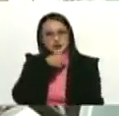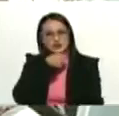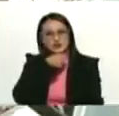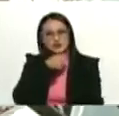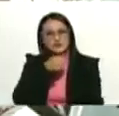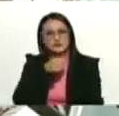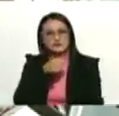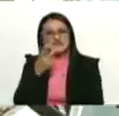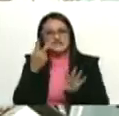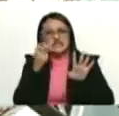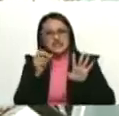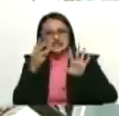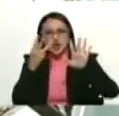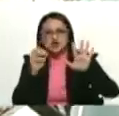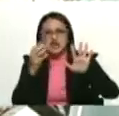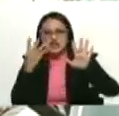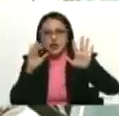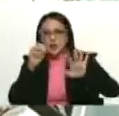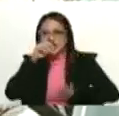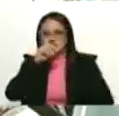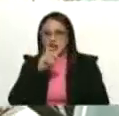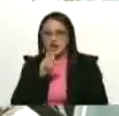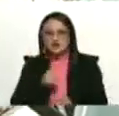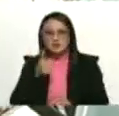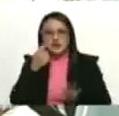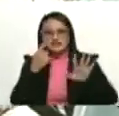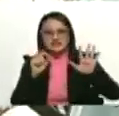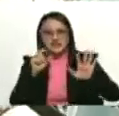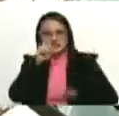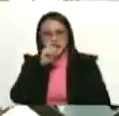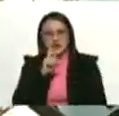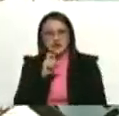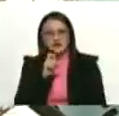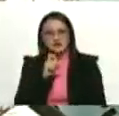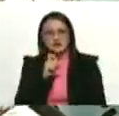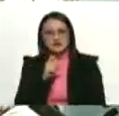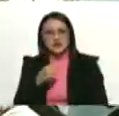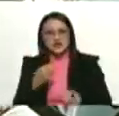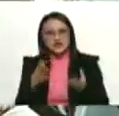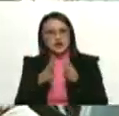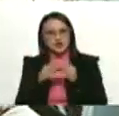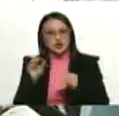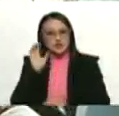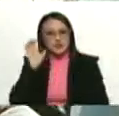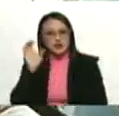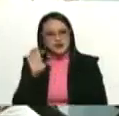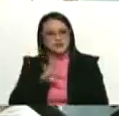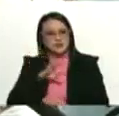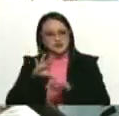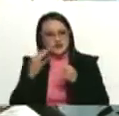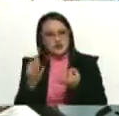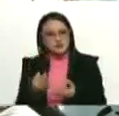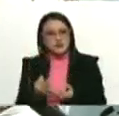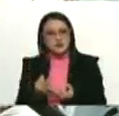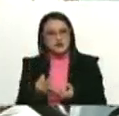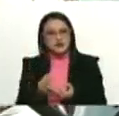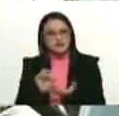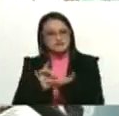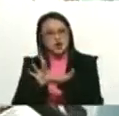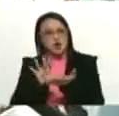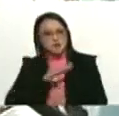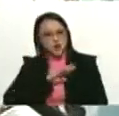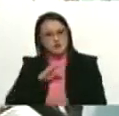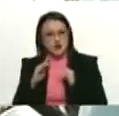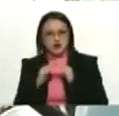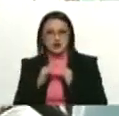de 70, 80, 90 años, más de 60 años, que ha dado todo por el país, por su familia, sacarlo de sus